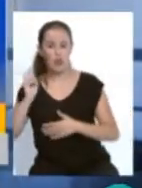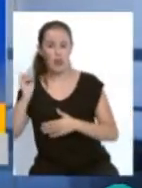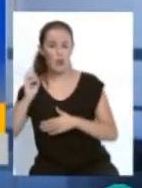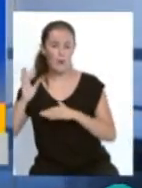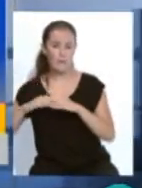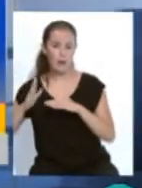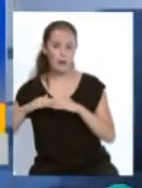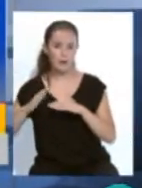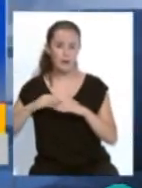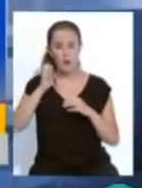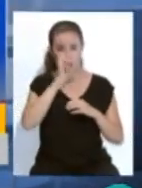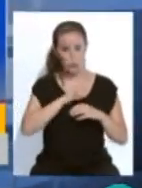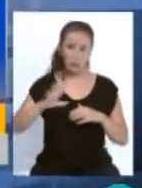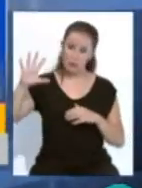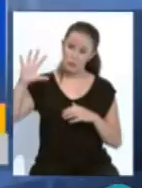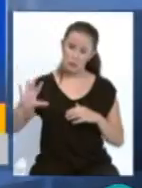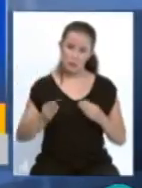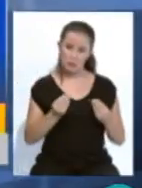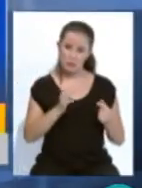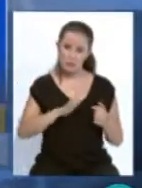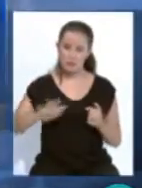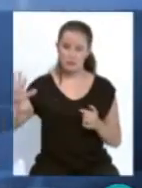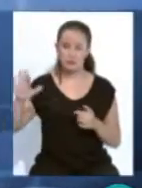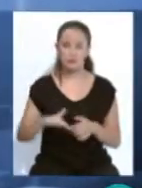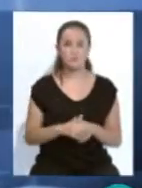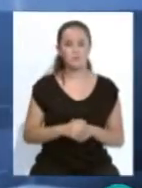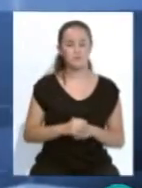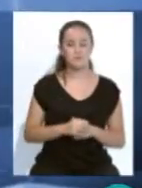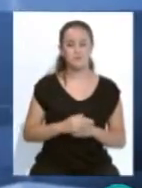de mínima, los vientos serán del oeste, flojos en el litoral.